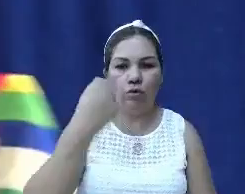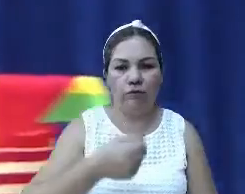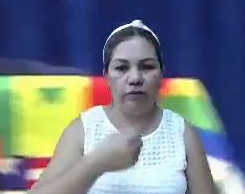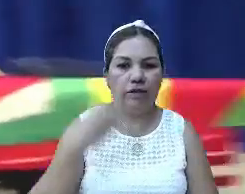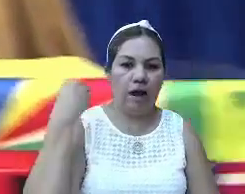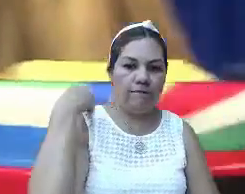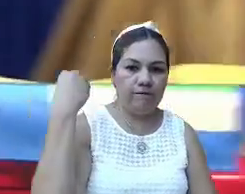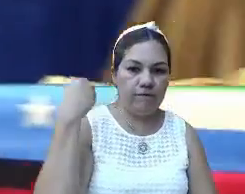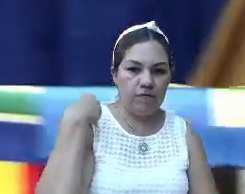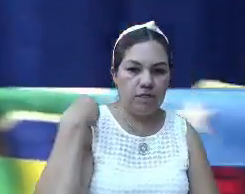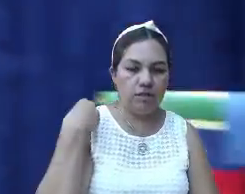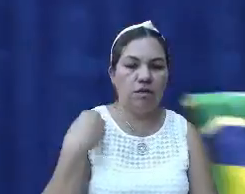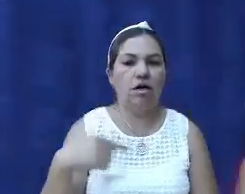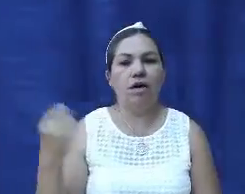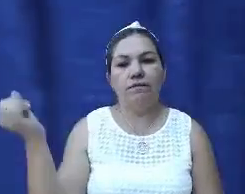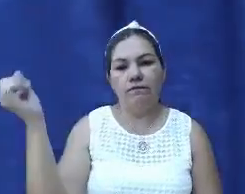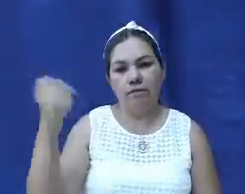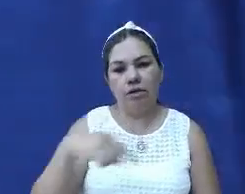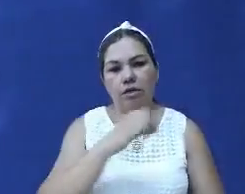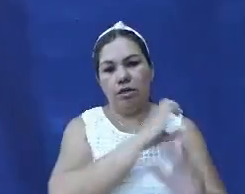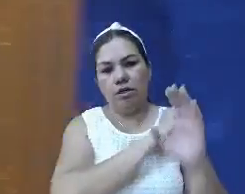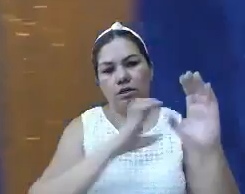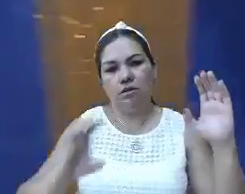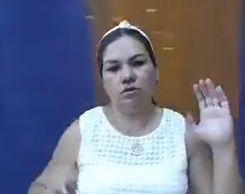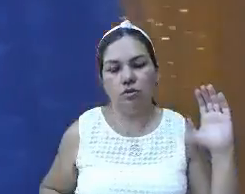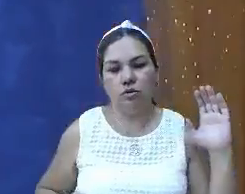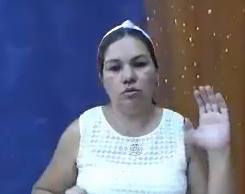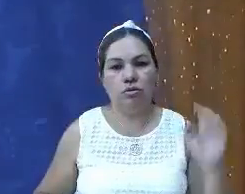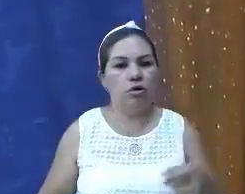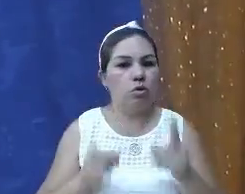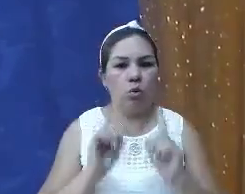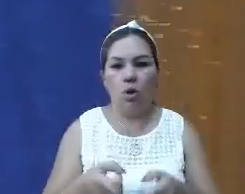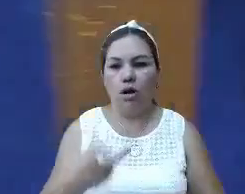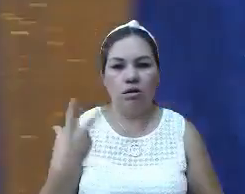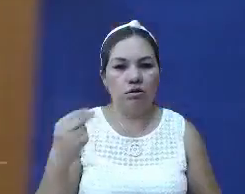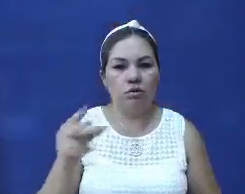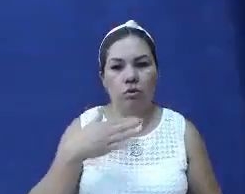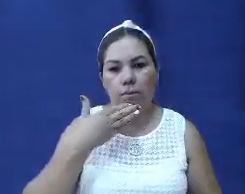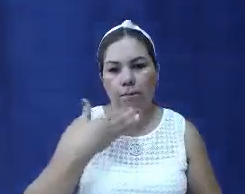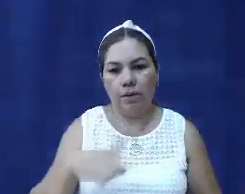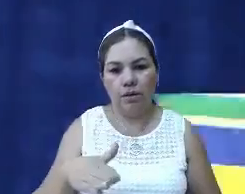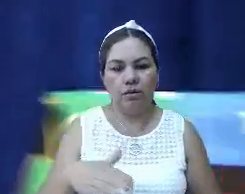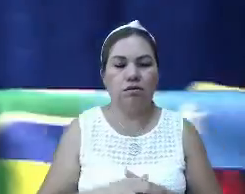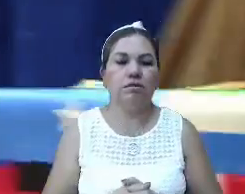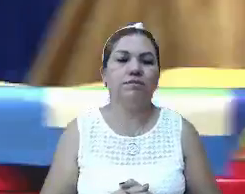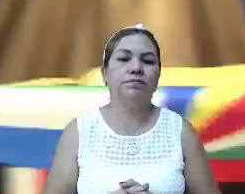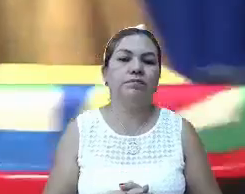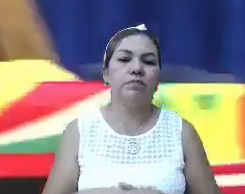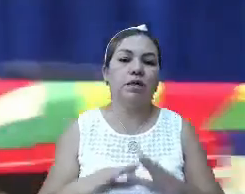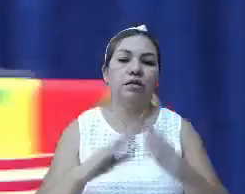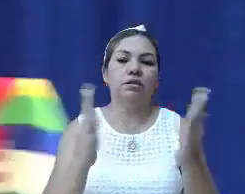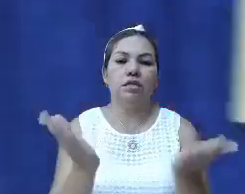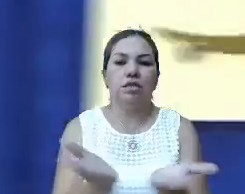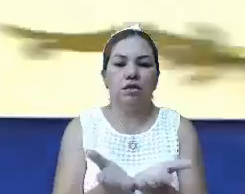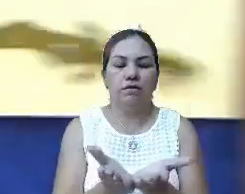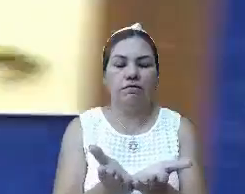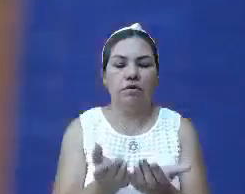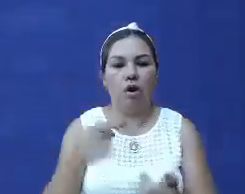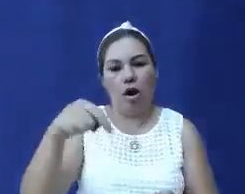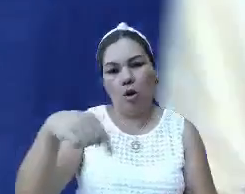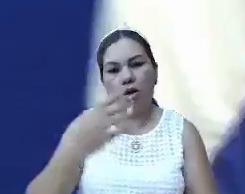entender. Pero ¿qué dijo Daniel? Ahí en el capítulo 12 de su libro, en esta generación se van a levantar los